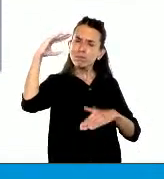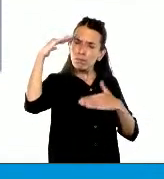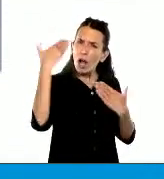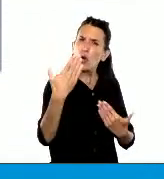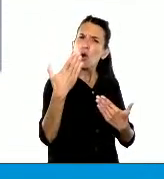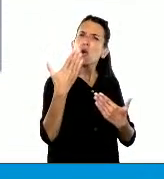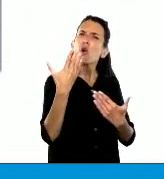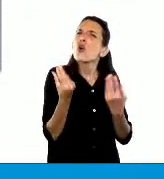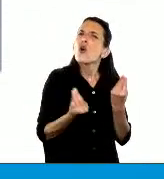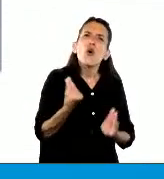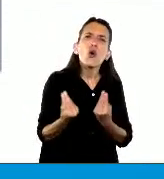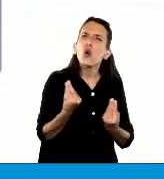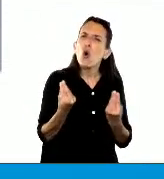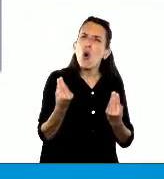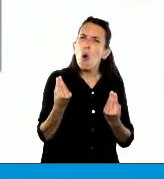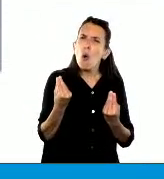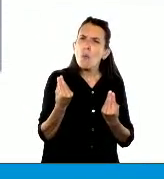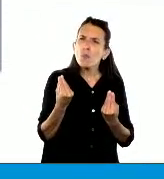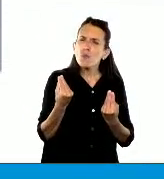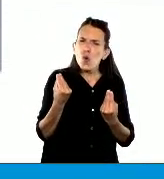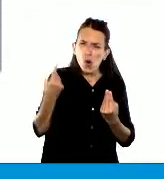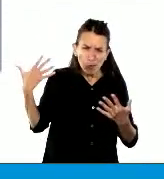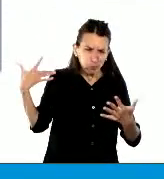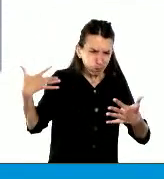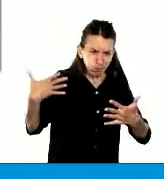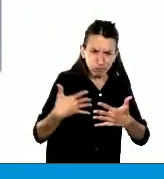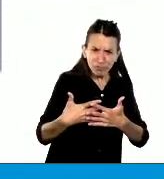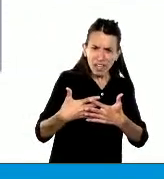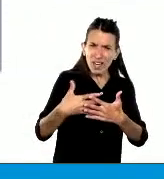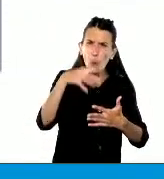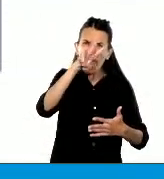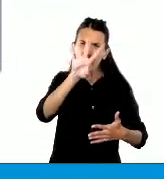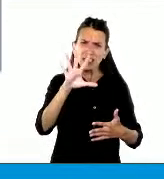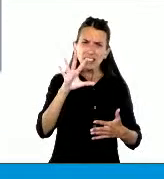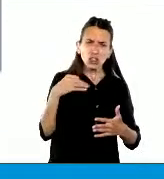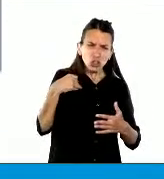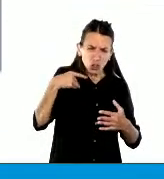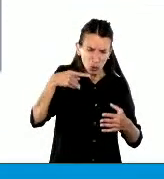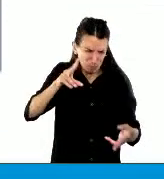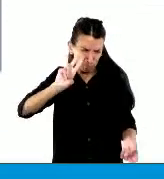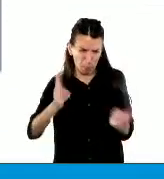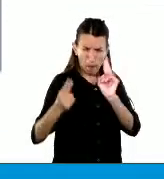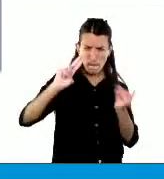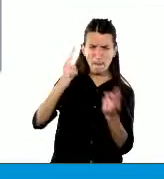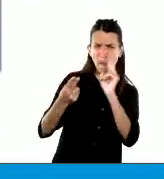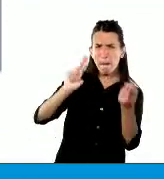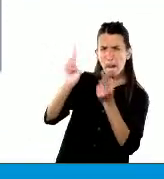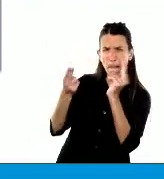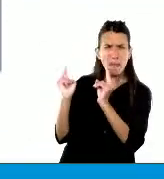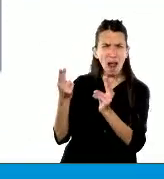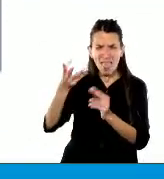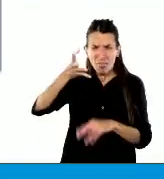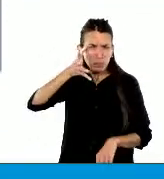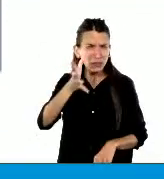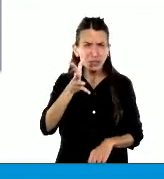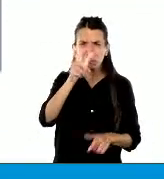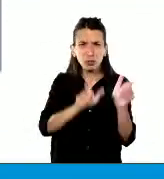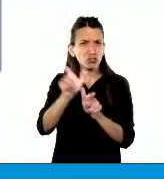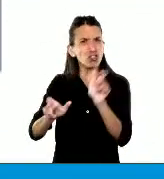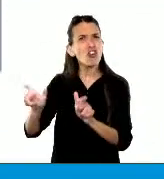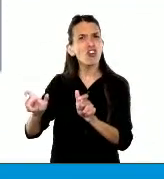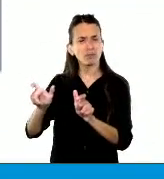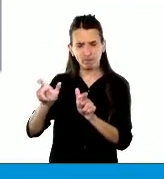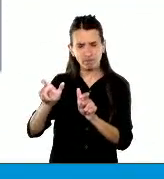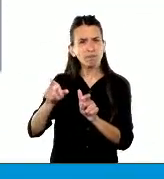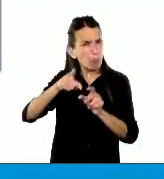cómo se llevó adelante ese exterminio, esas atrocidades cometidas, pero hoy también tiene